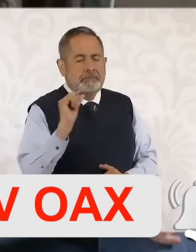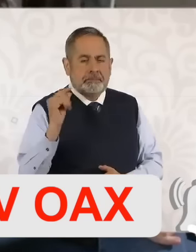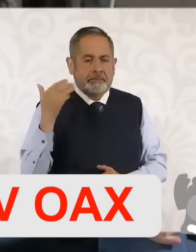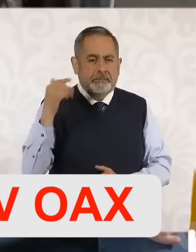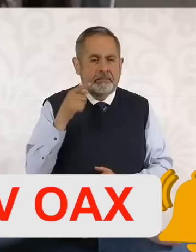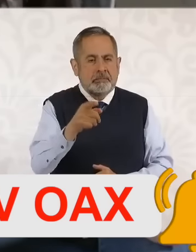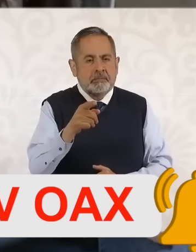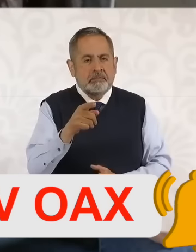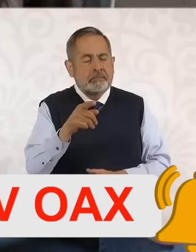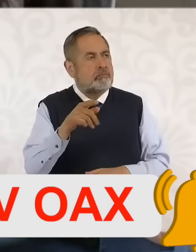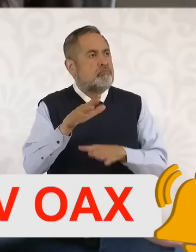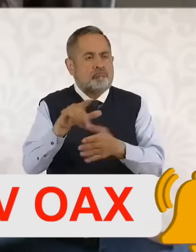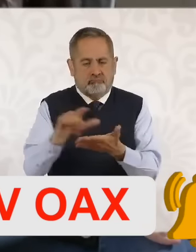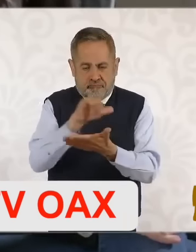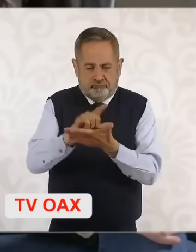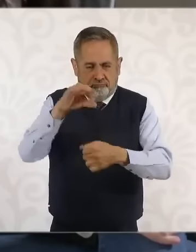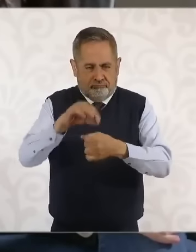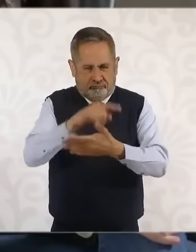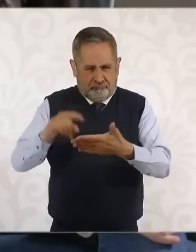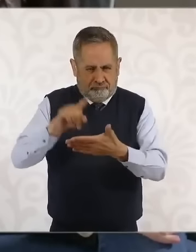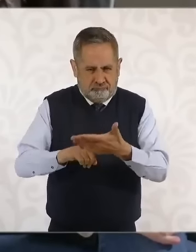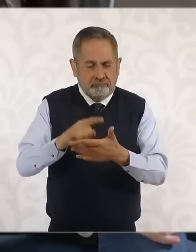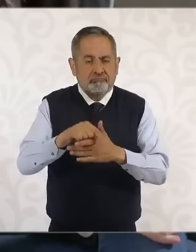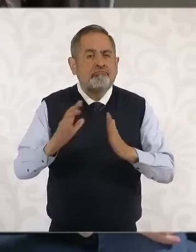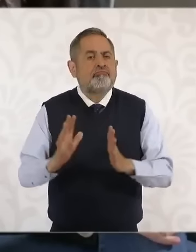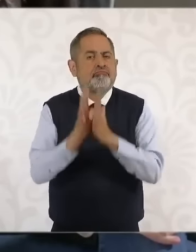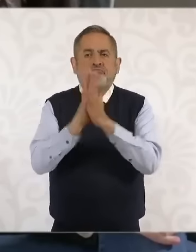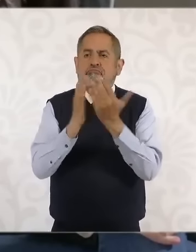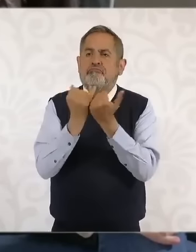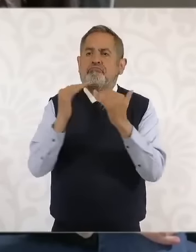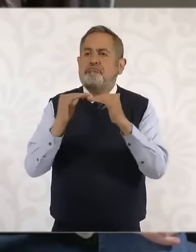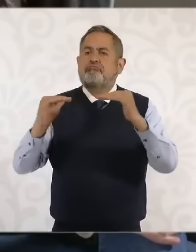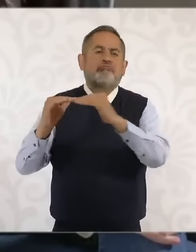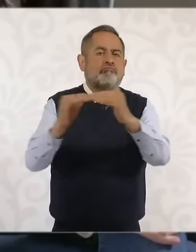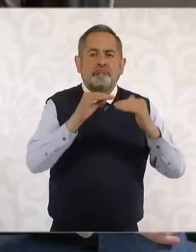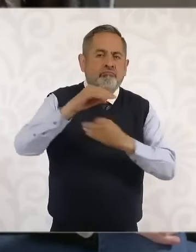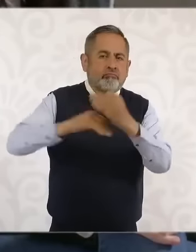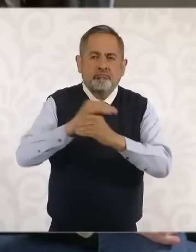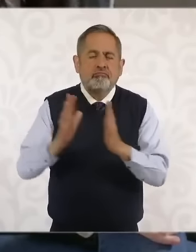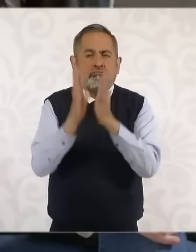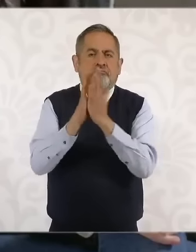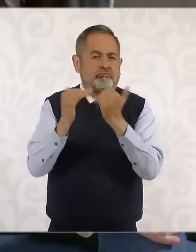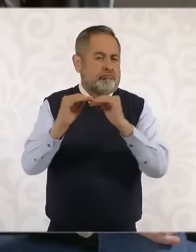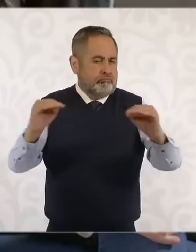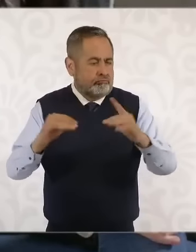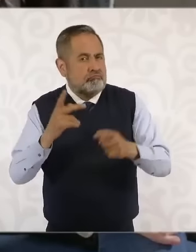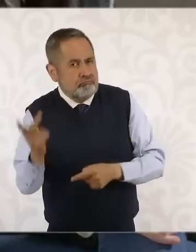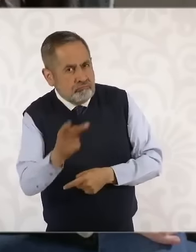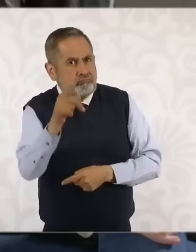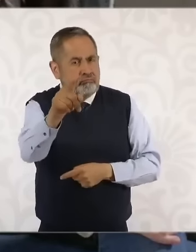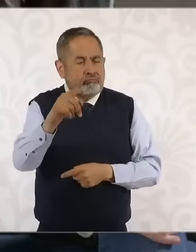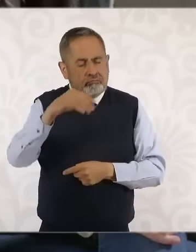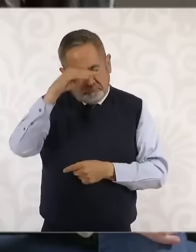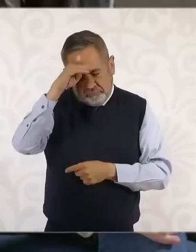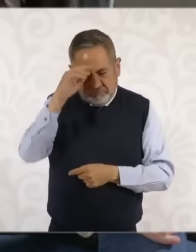Recientemente, hablando de la reforma electoral, se ha hablado mucho de la democracia participativa. ¿En algún momento usted ha